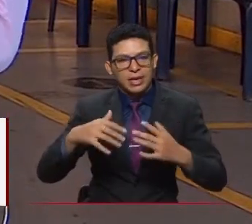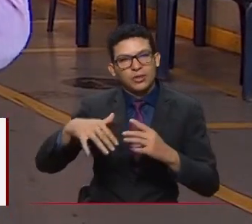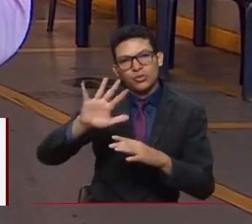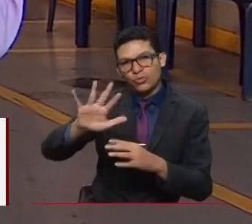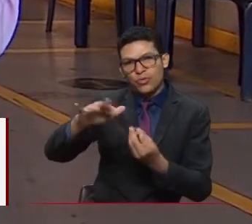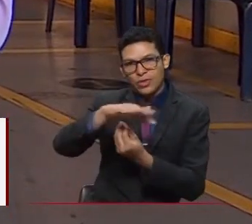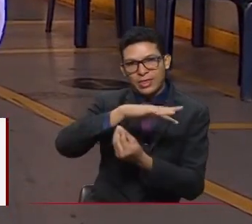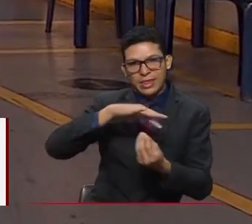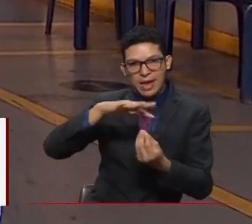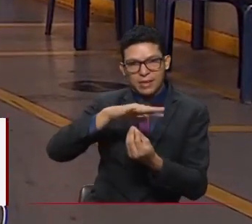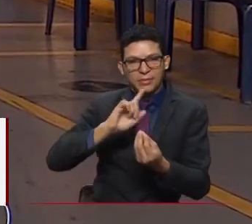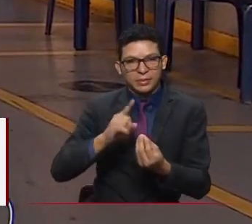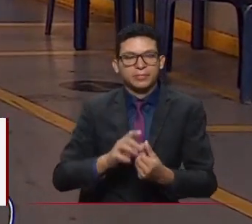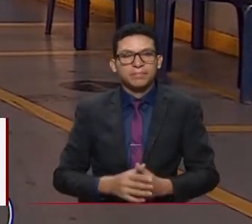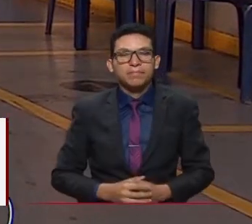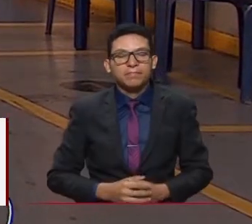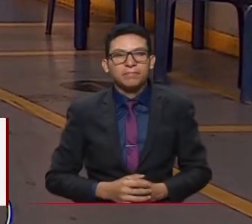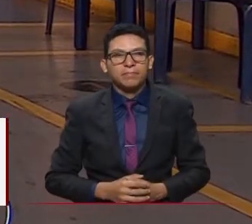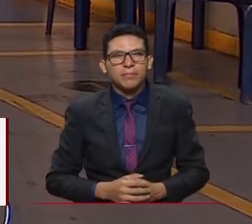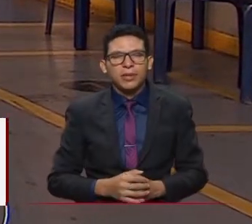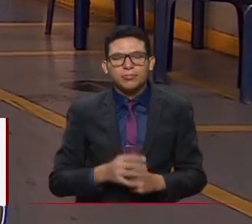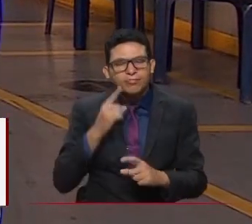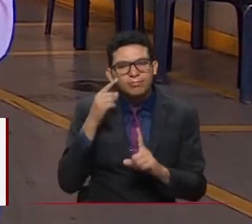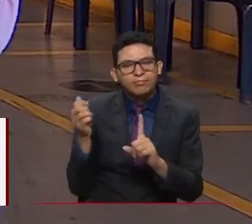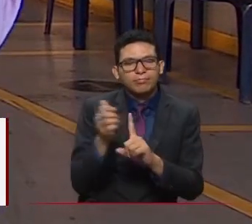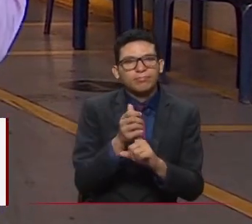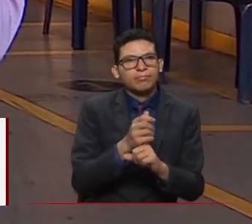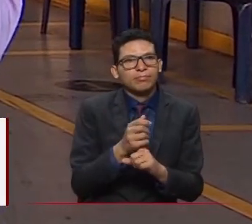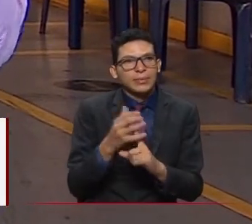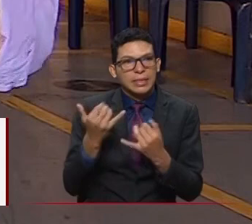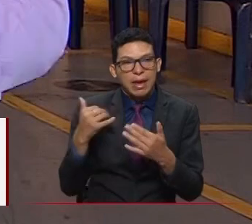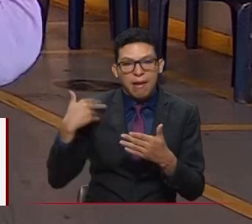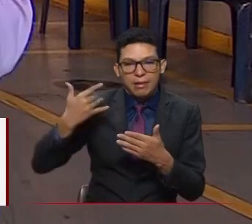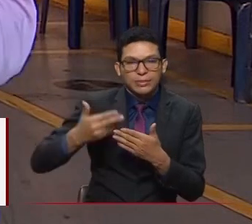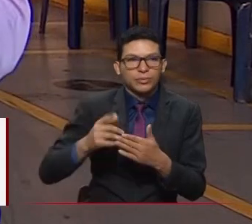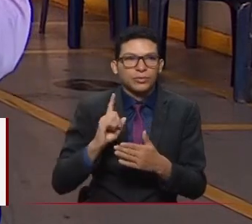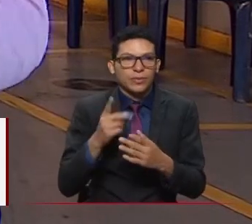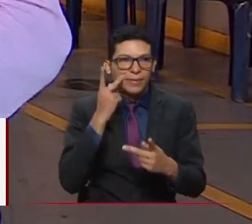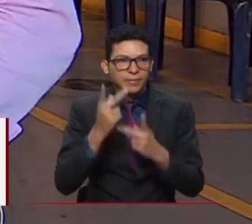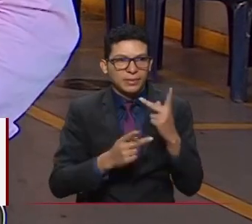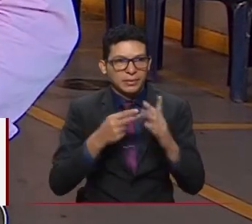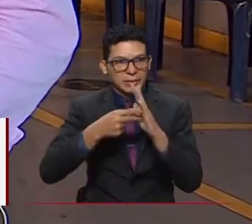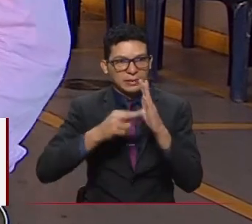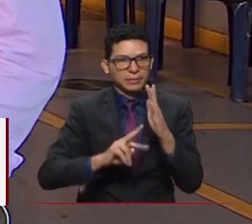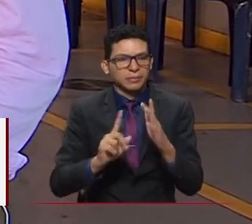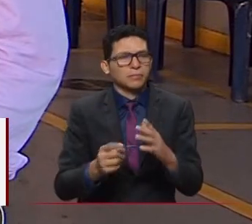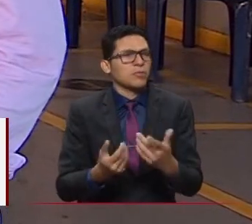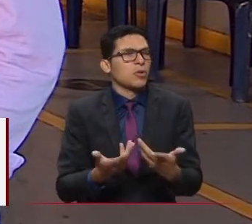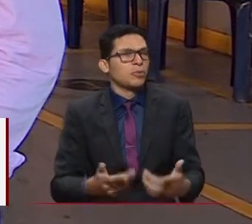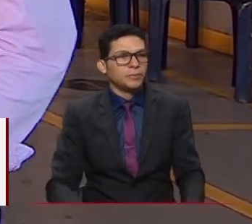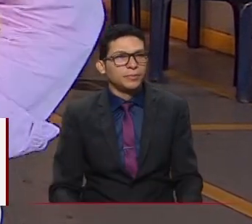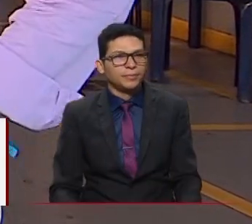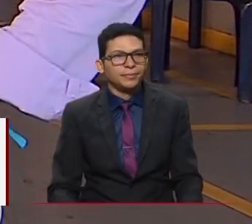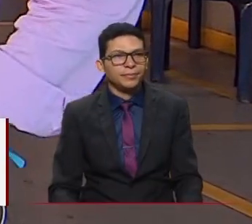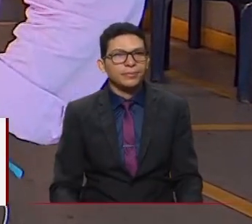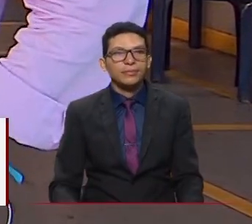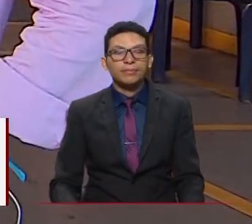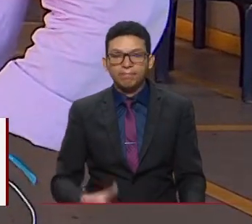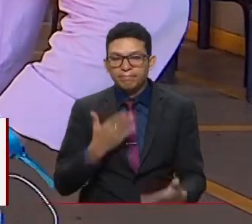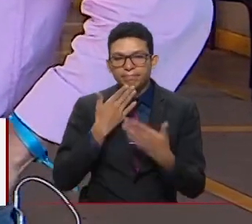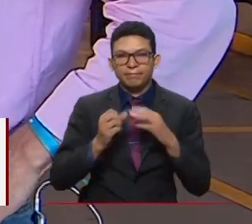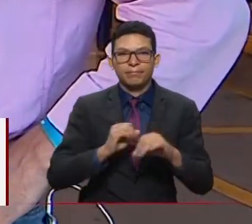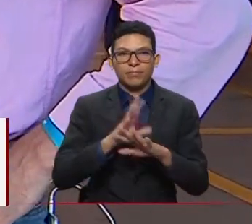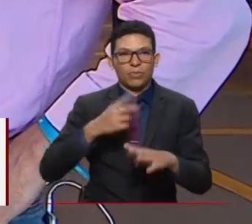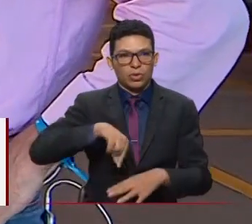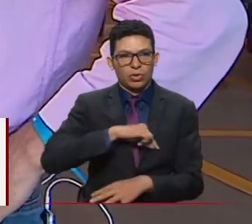Bienvenida a Telepacífico Noticias. Los hallazgos que hasta el momento ustedes tienen con estas visitas técnicas que están realizando. Buenos días, nosotros